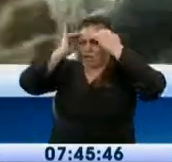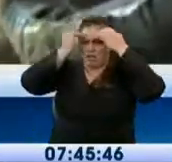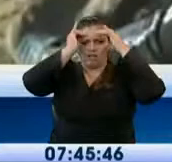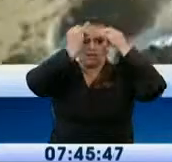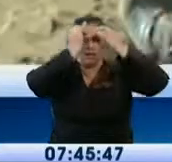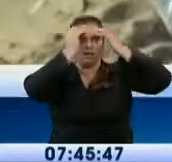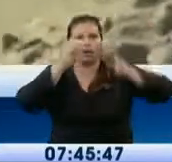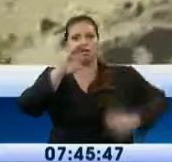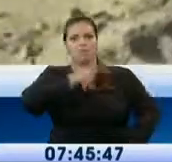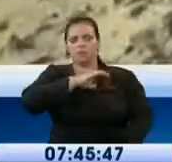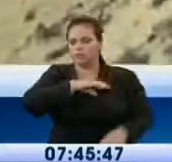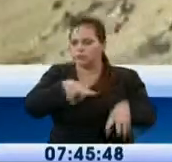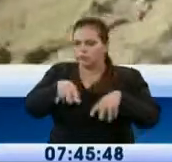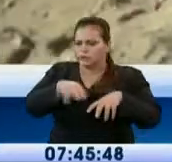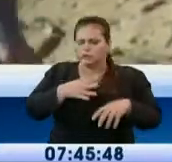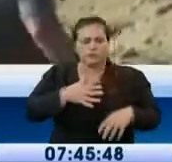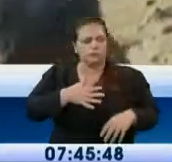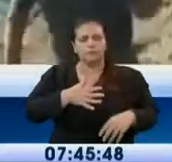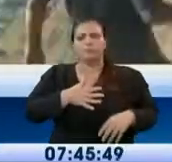situación.